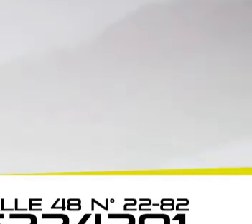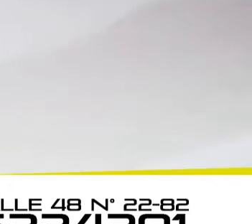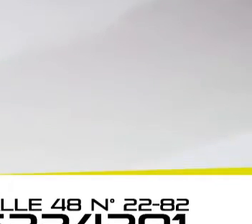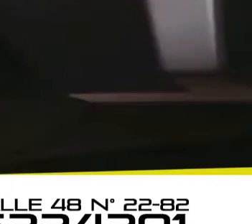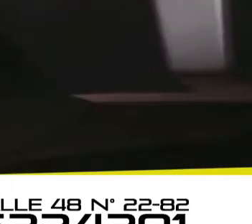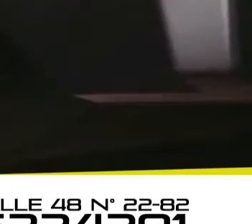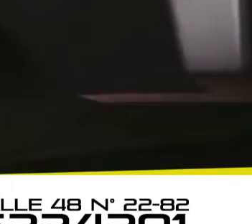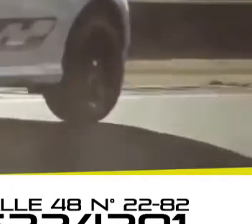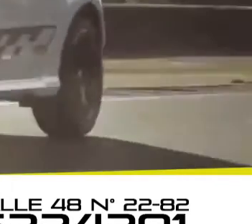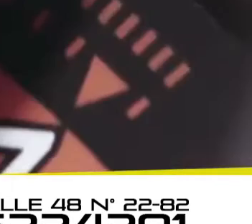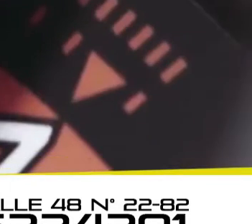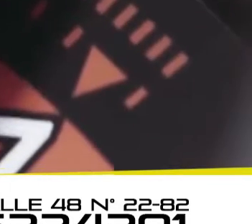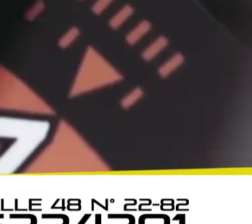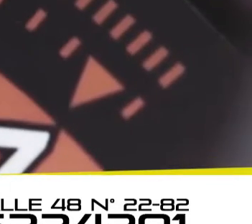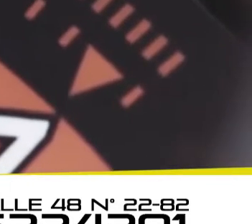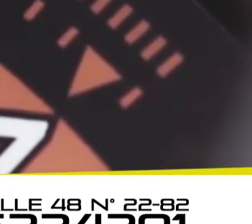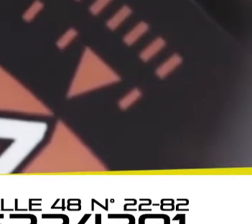Bermeja.